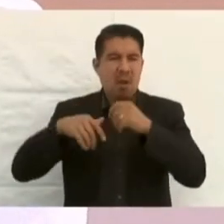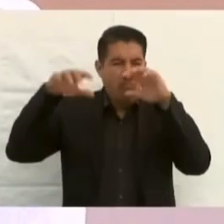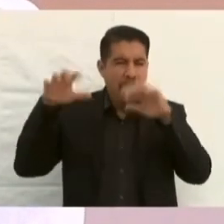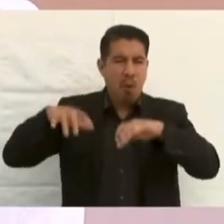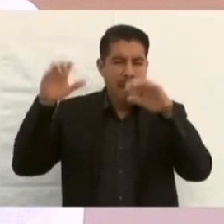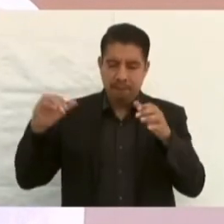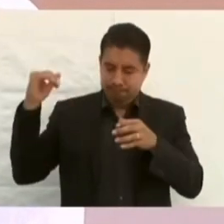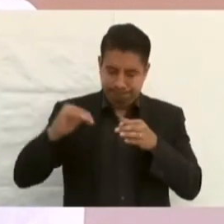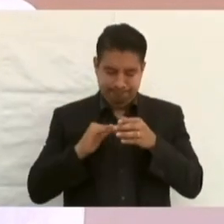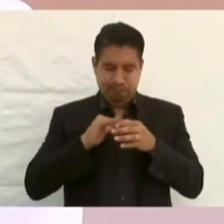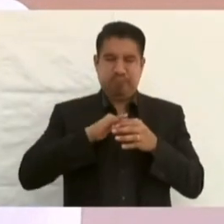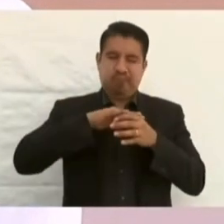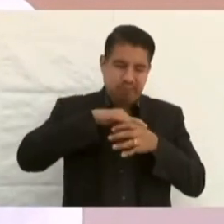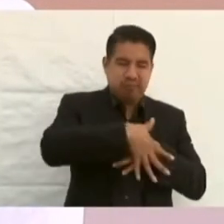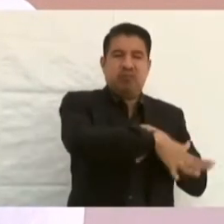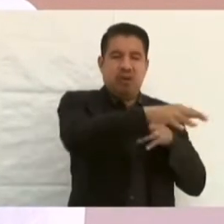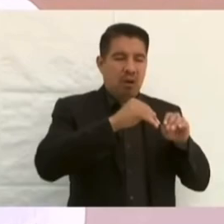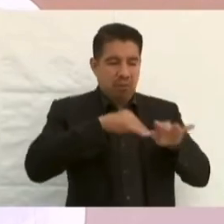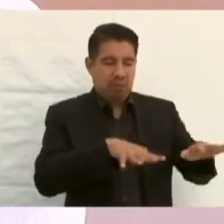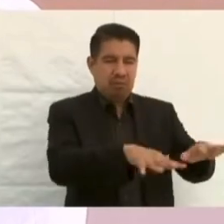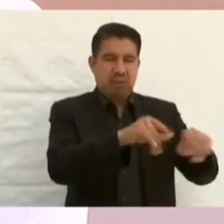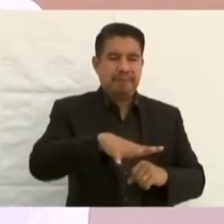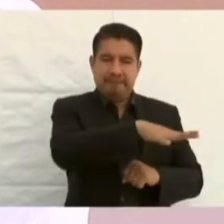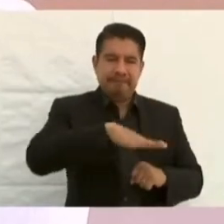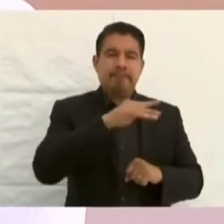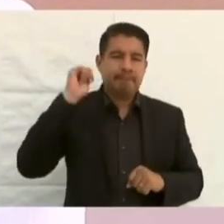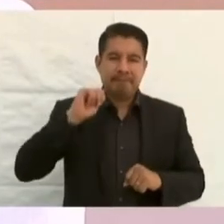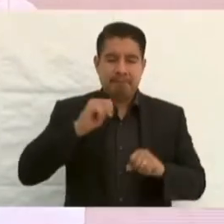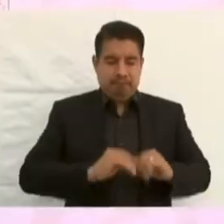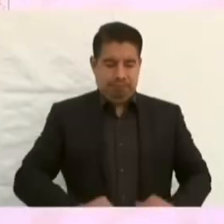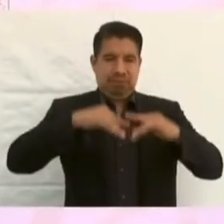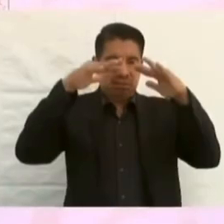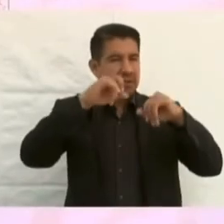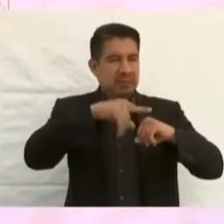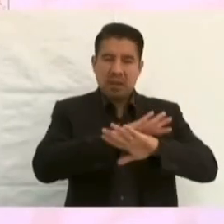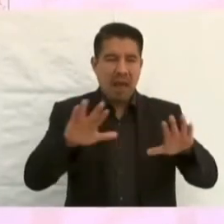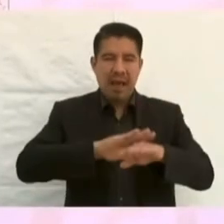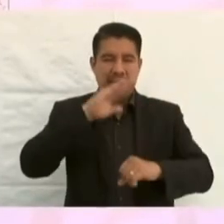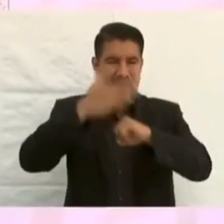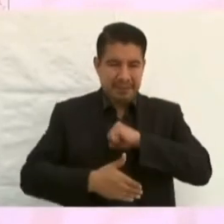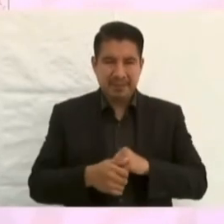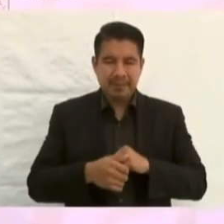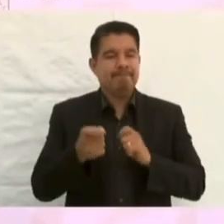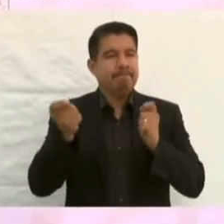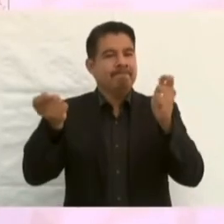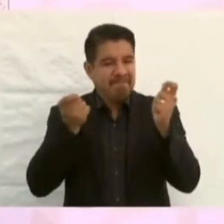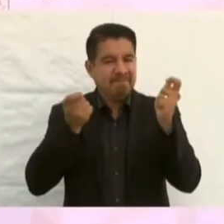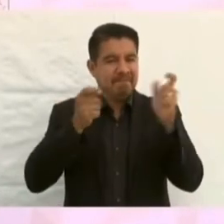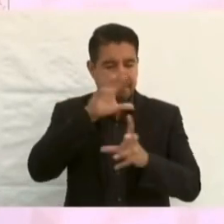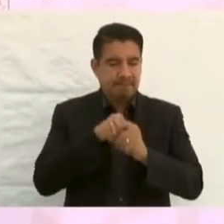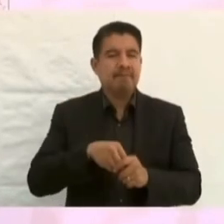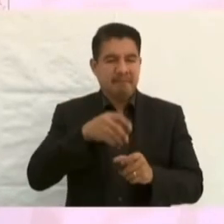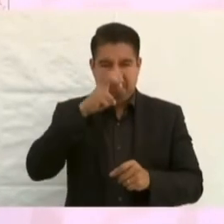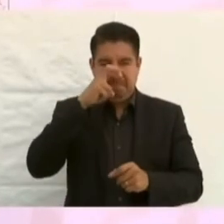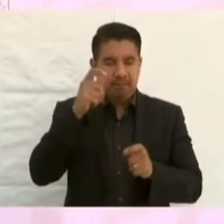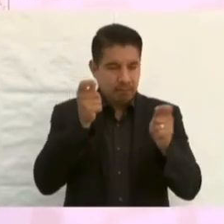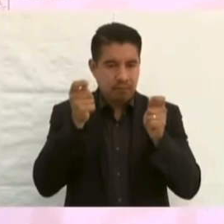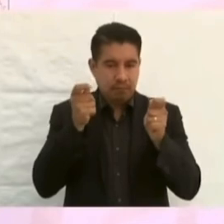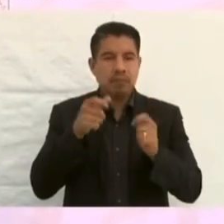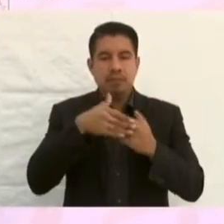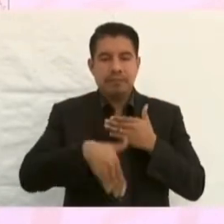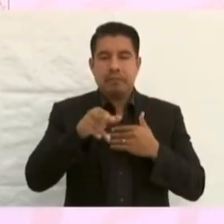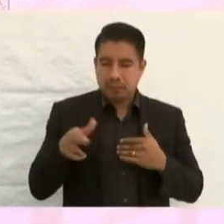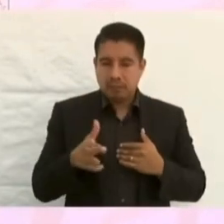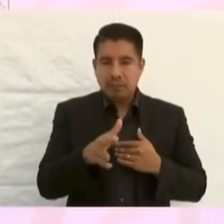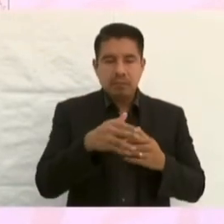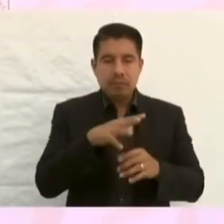tormenta, se tenía que soltar agua e inundar la planicie de Tabasco. Ya no va a ser así. Va a haber un estricto control del cauce